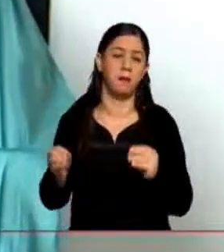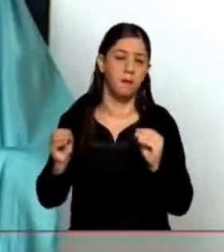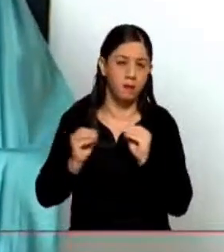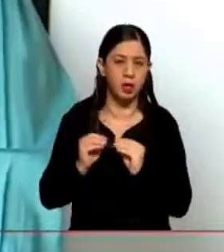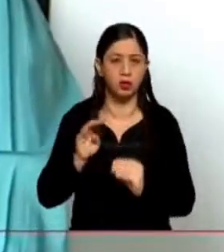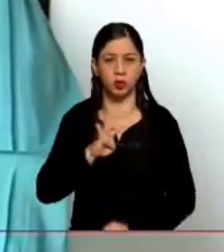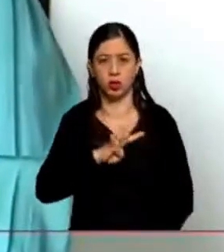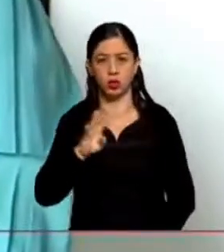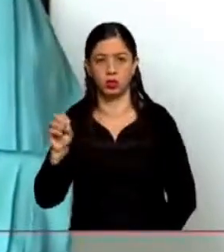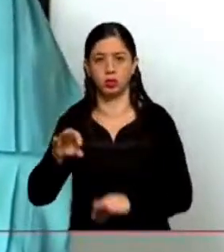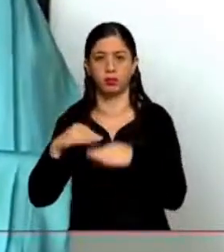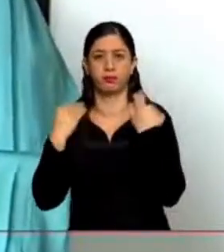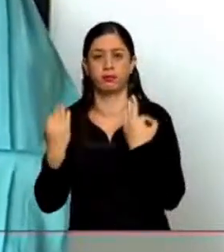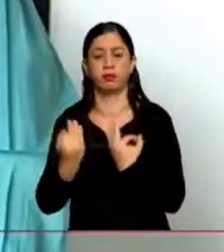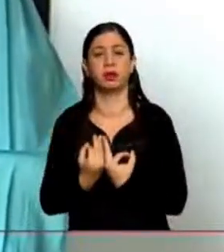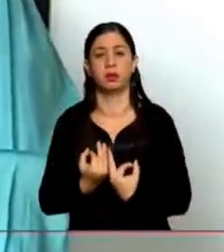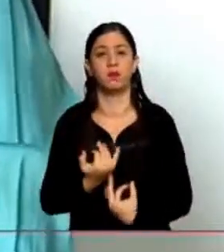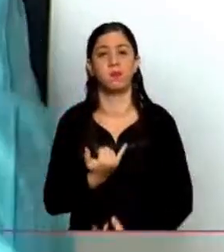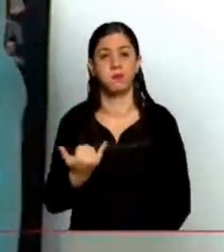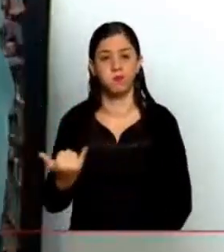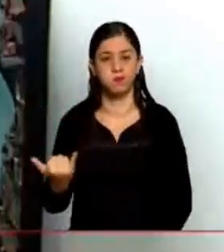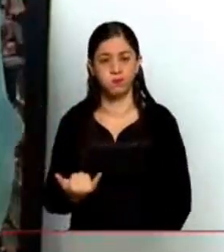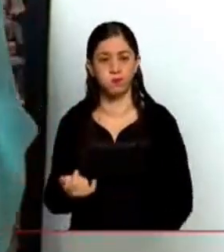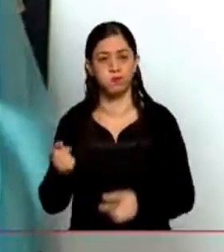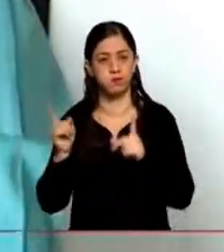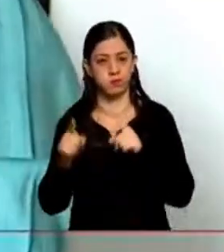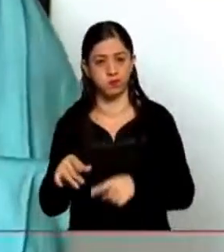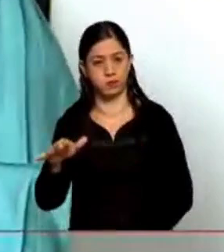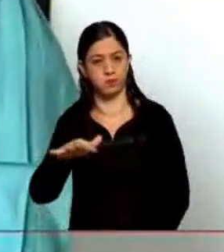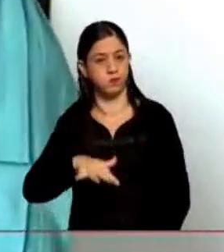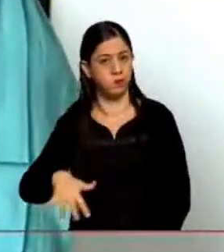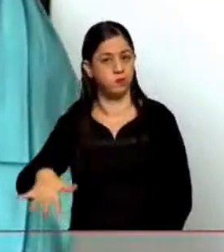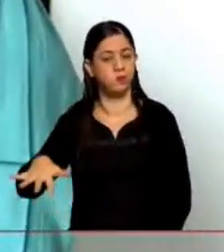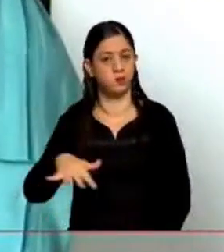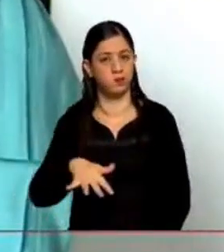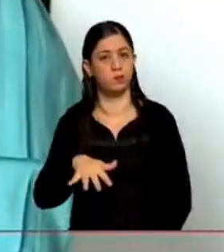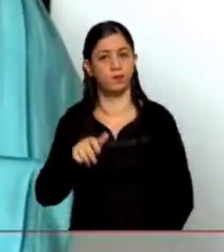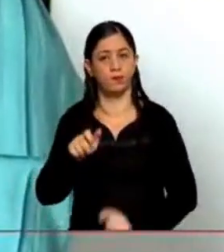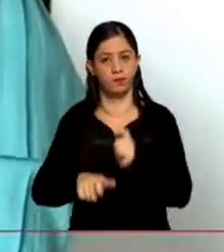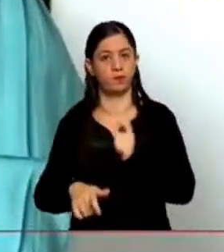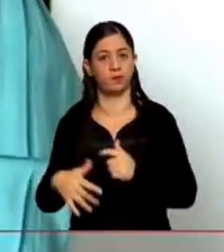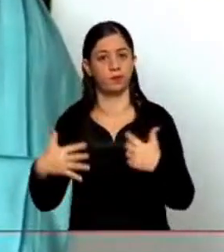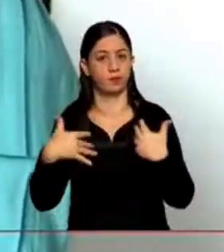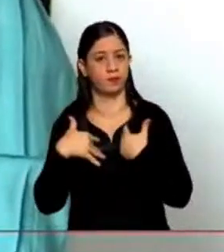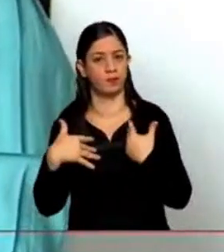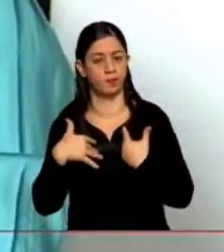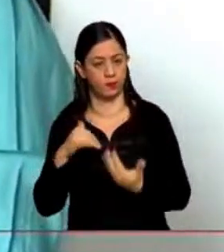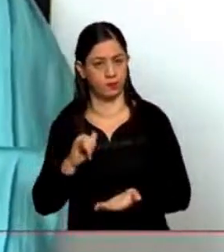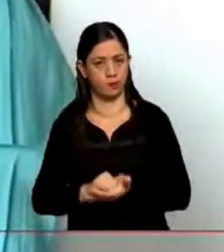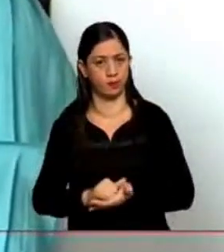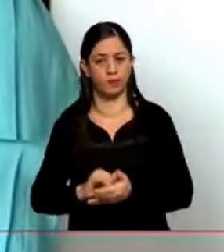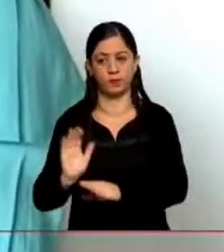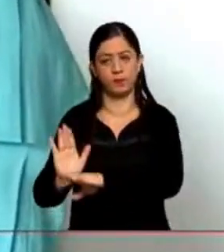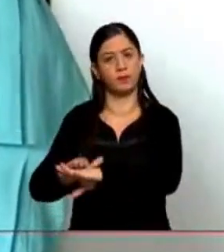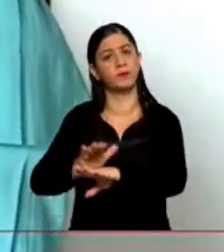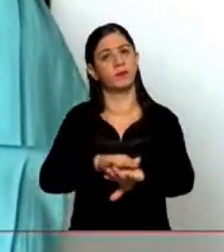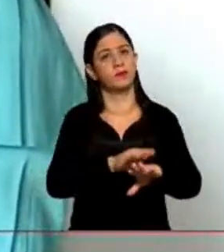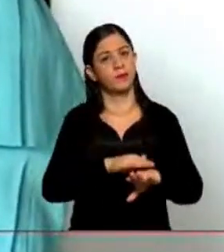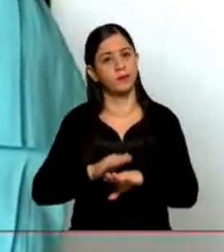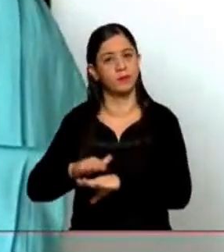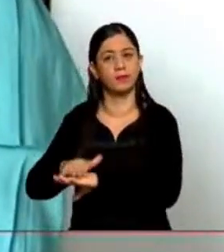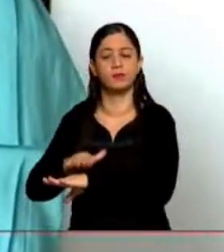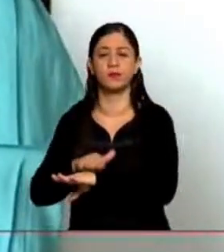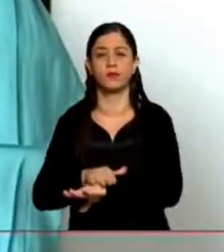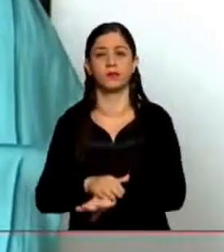de 400 familias que están también dentro del área de los damnificados. Por eso estamos haciendo este llamado para